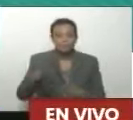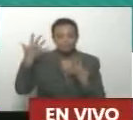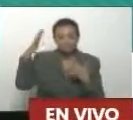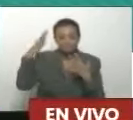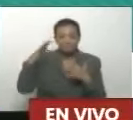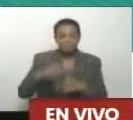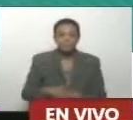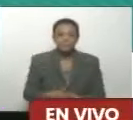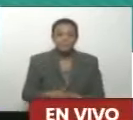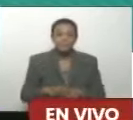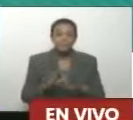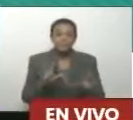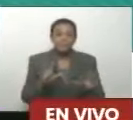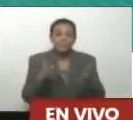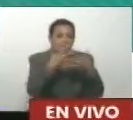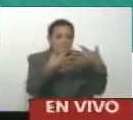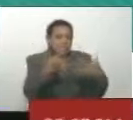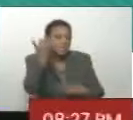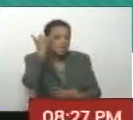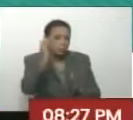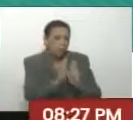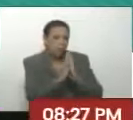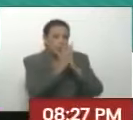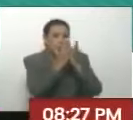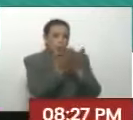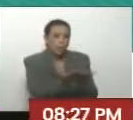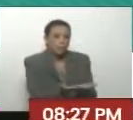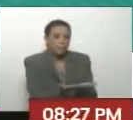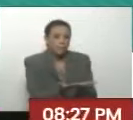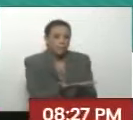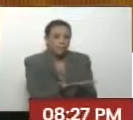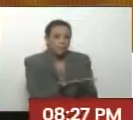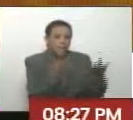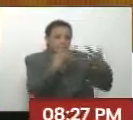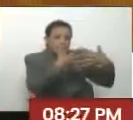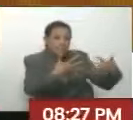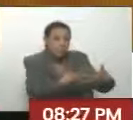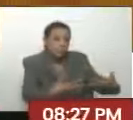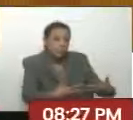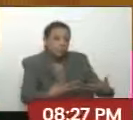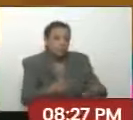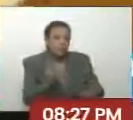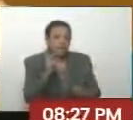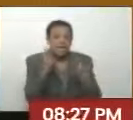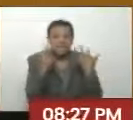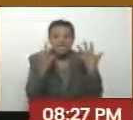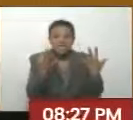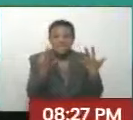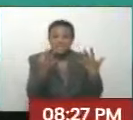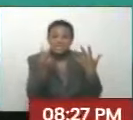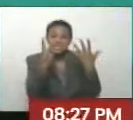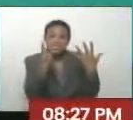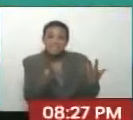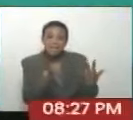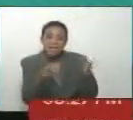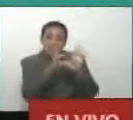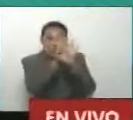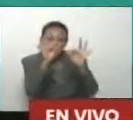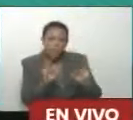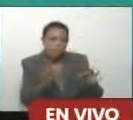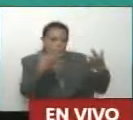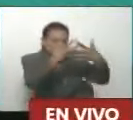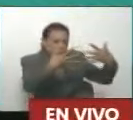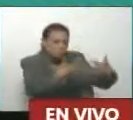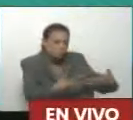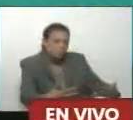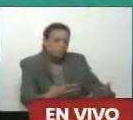7 ensayos de filosofía de la liberación hacia una fundamentación del